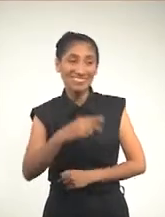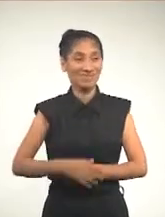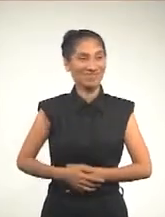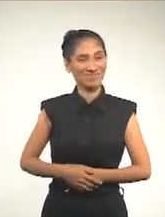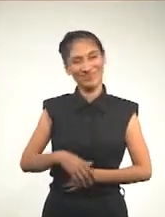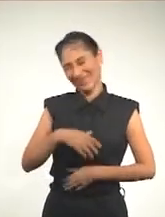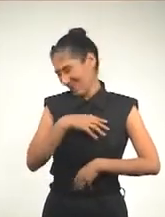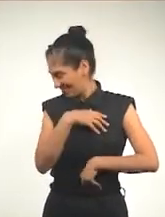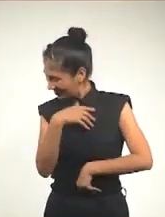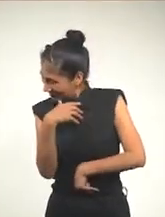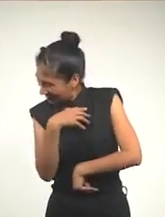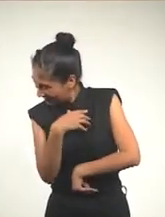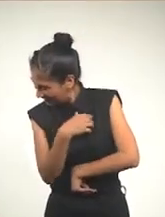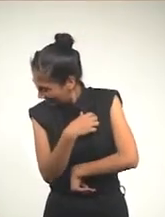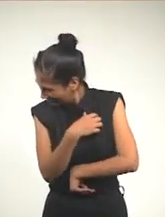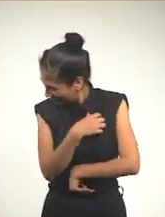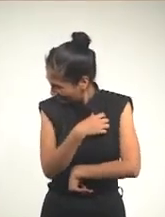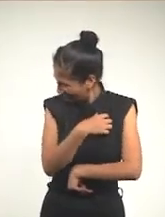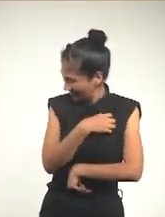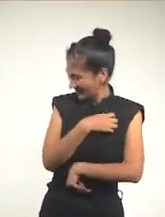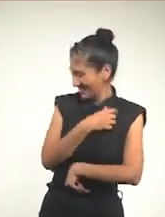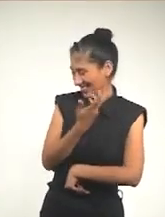mírame bien. Ya.